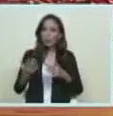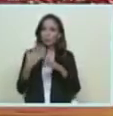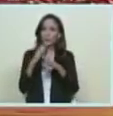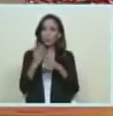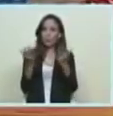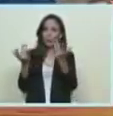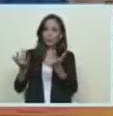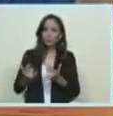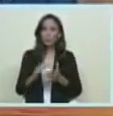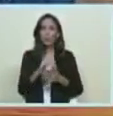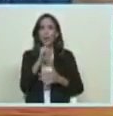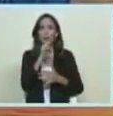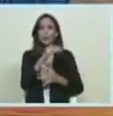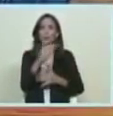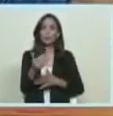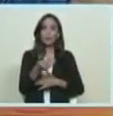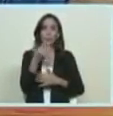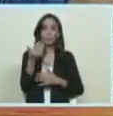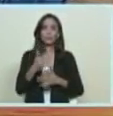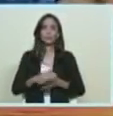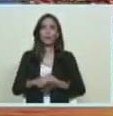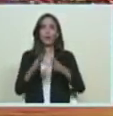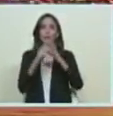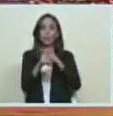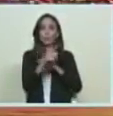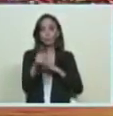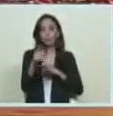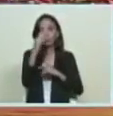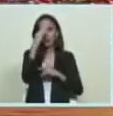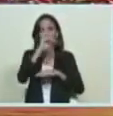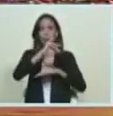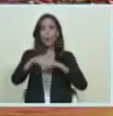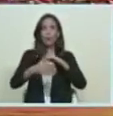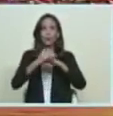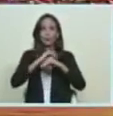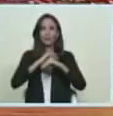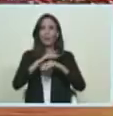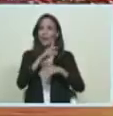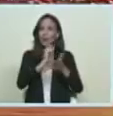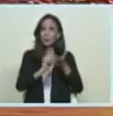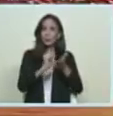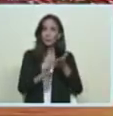Juvenil. Anuncio importante. Toma nota, Jorge Rodríguez.